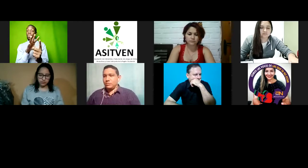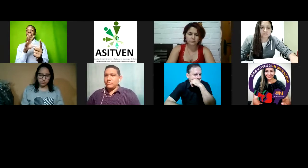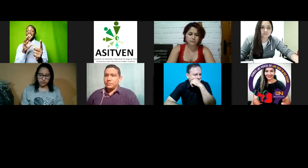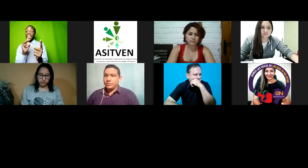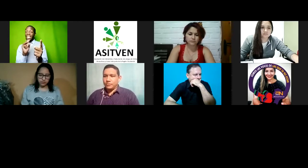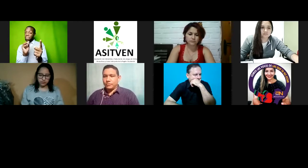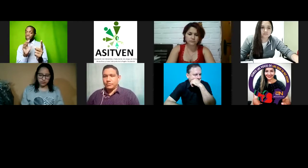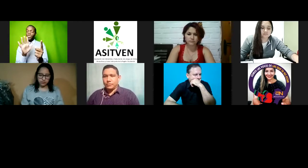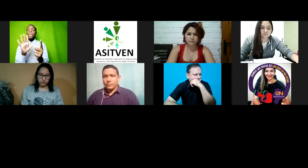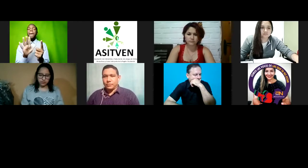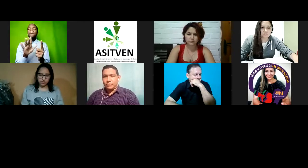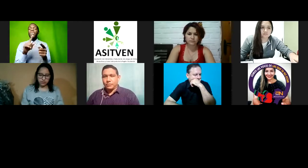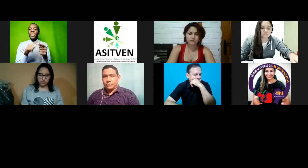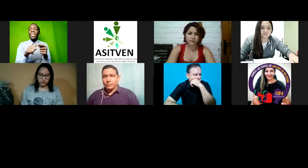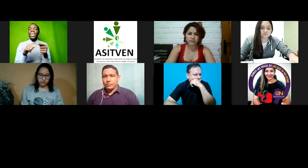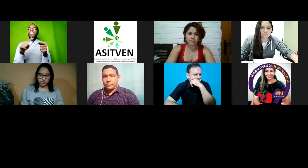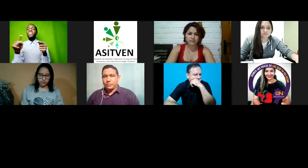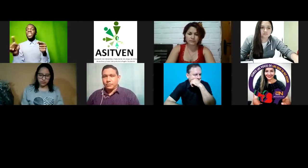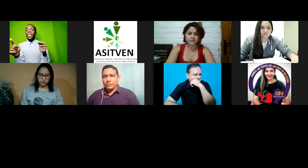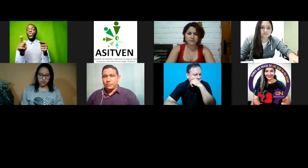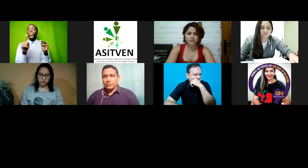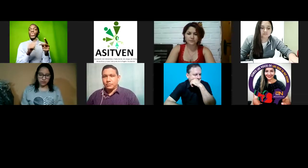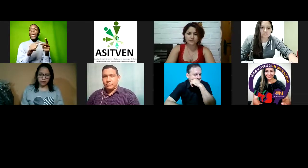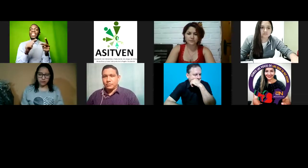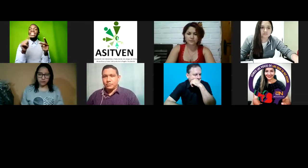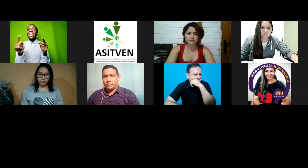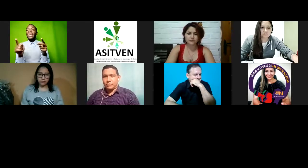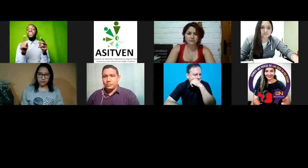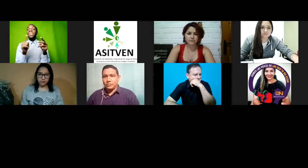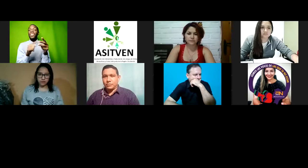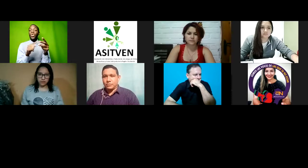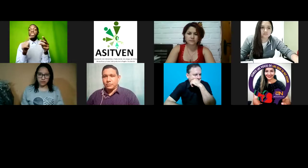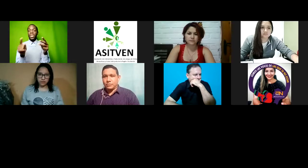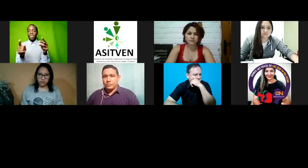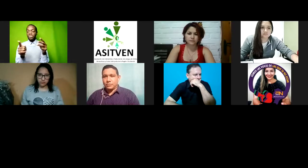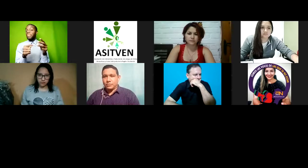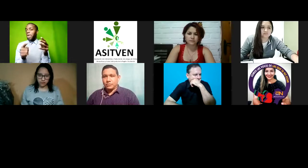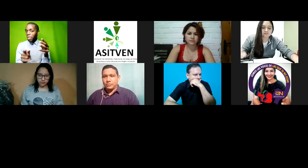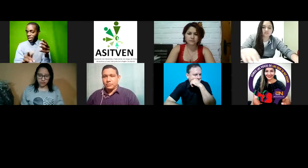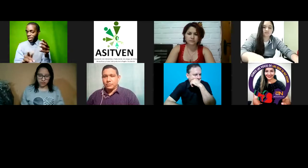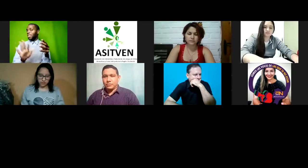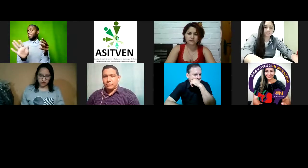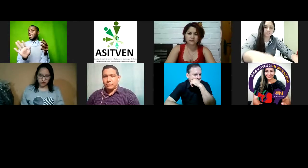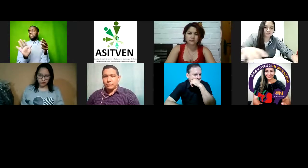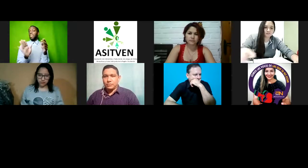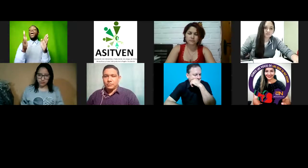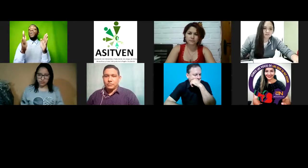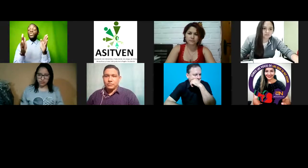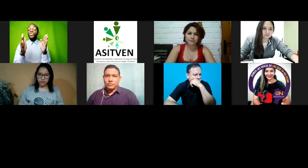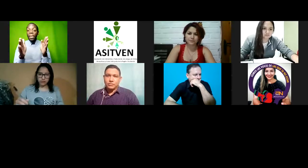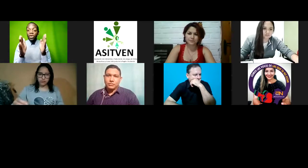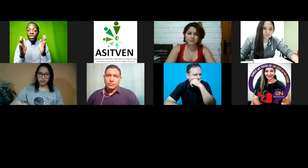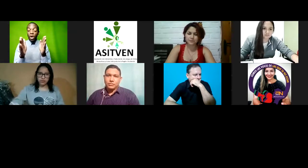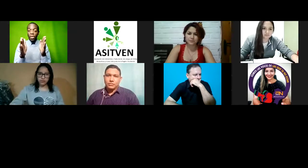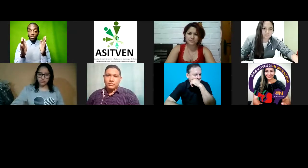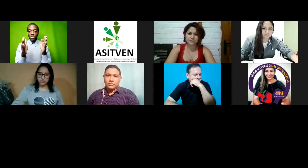Pero para hacer esta imitación, primero usted tiene que ver el video unas 3 veces como mínimo. Hasta una cuarta, si se anima.